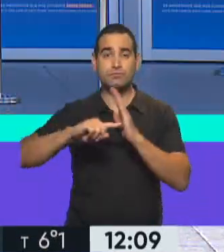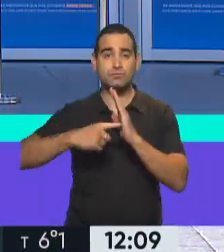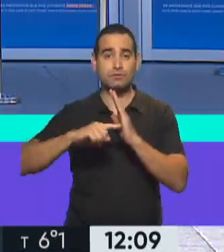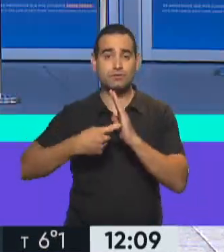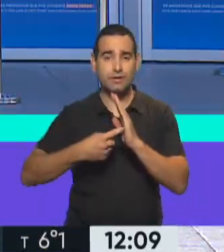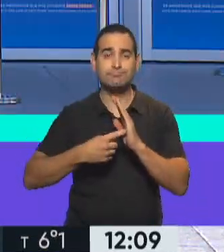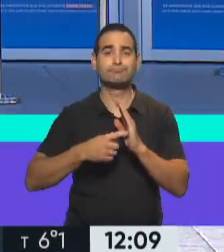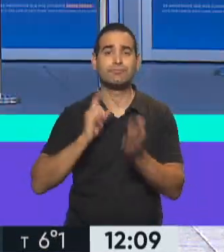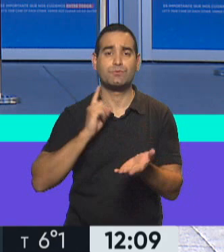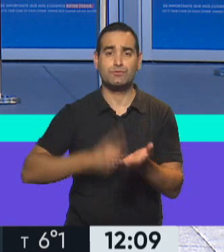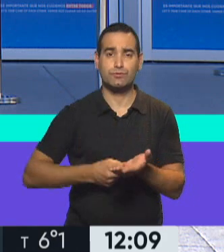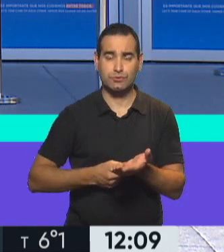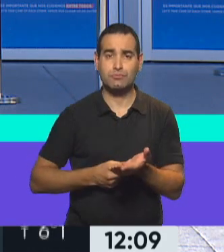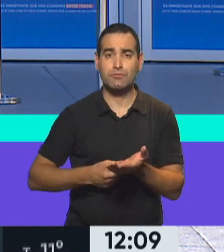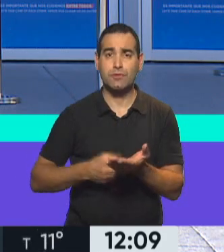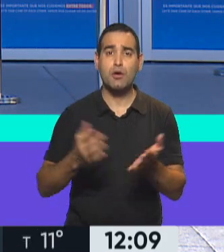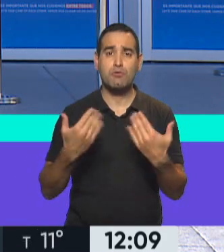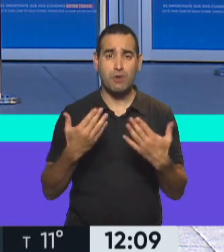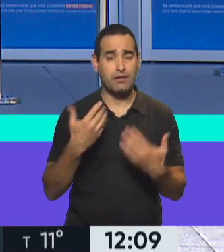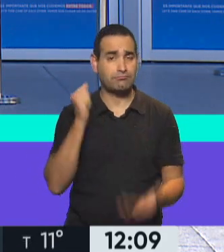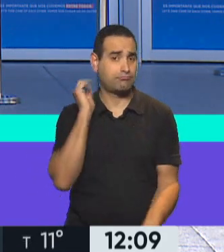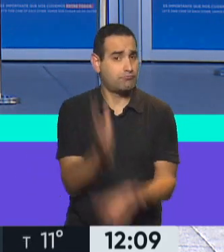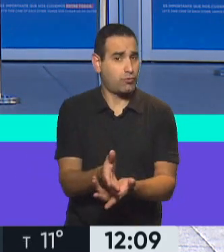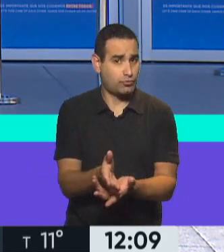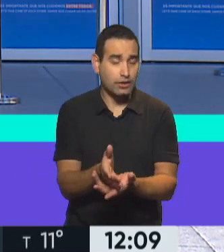Aires estableció además la posibilidad de aplicar multas que en